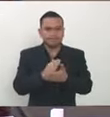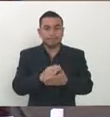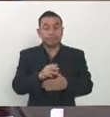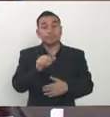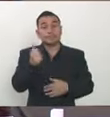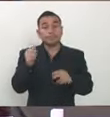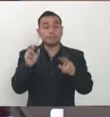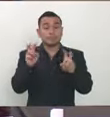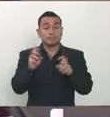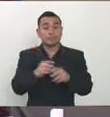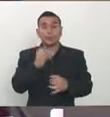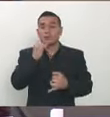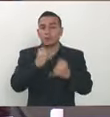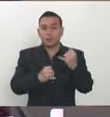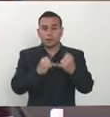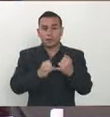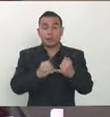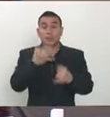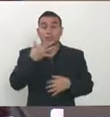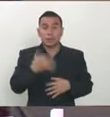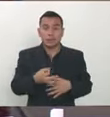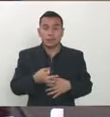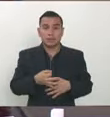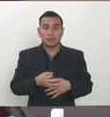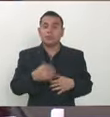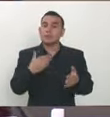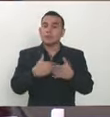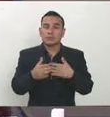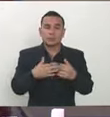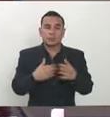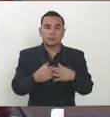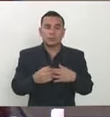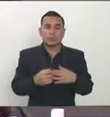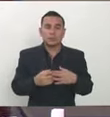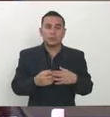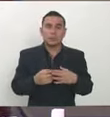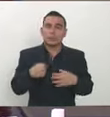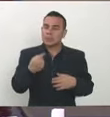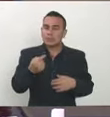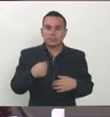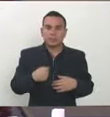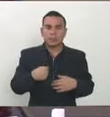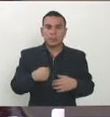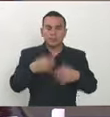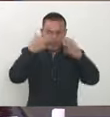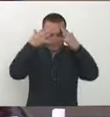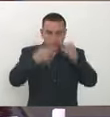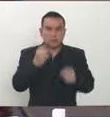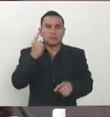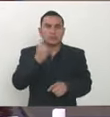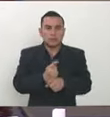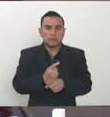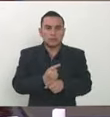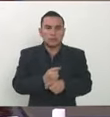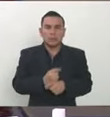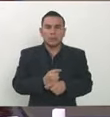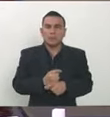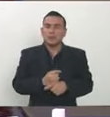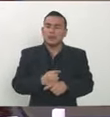lo otro es decirles por último de que sepan que pase lo que pase, vamos a hacer siempre lo correcto y vamos a hacer siempre todo lo